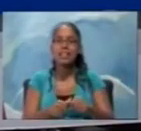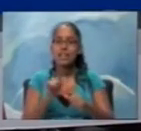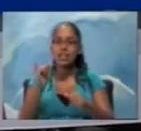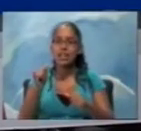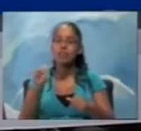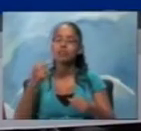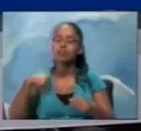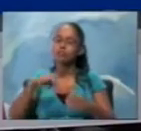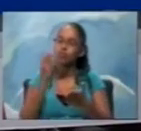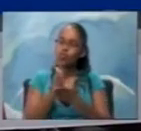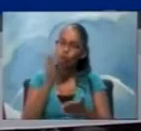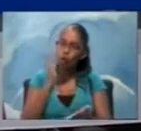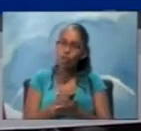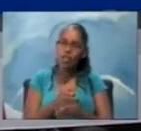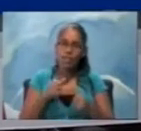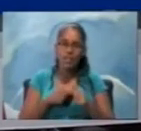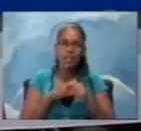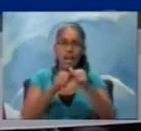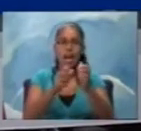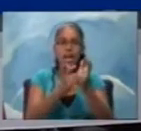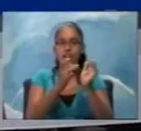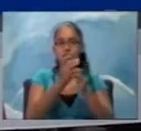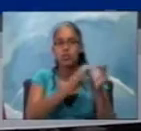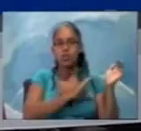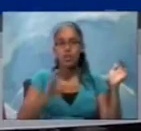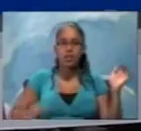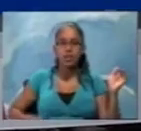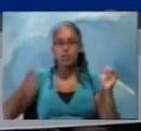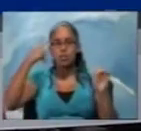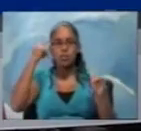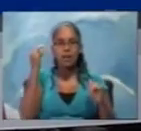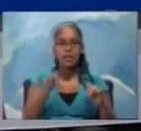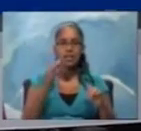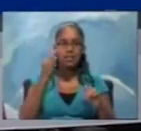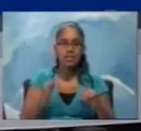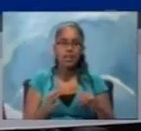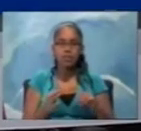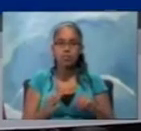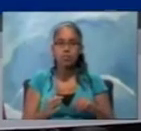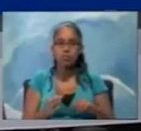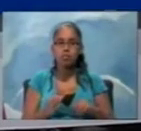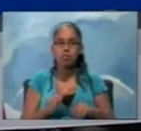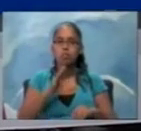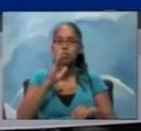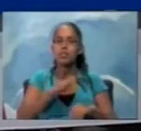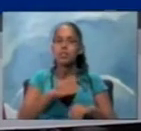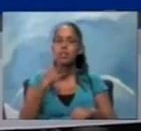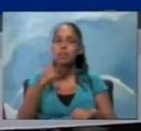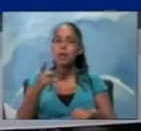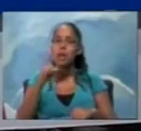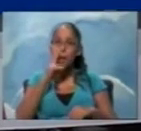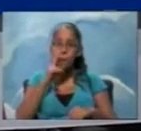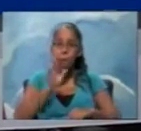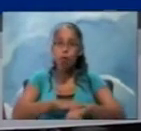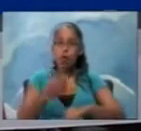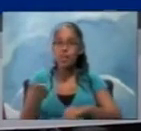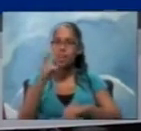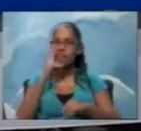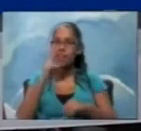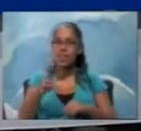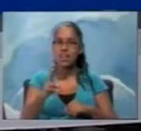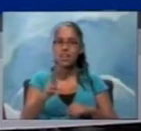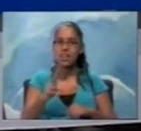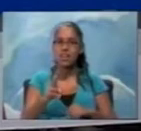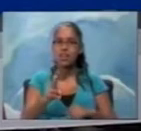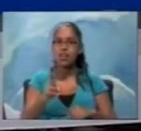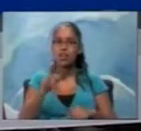seguimos todavía, amén, a Jesucristo, amén, para siempre, porque, dígalo conmigo, veían. Porque veían.